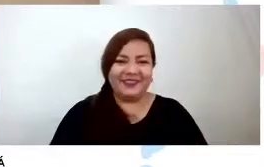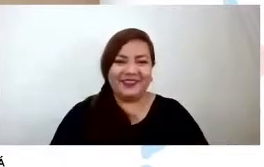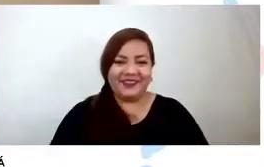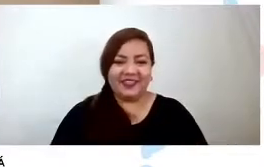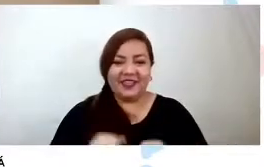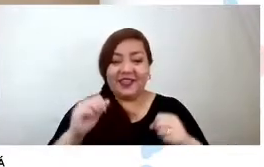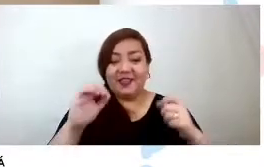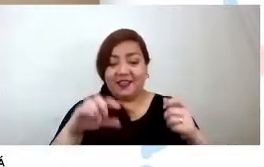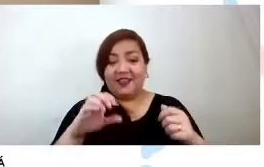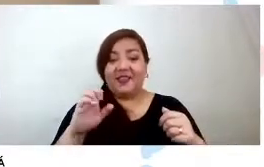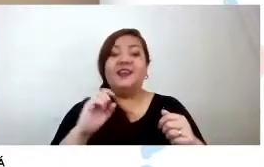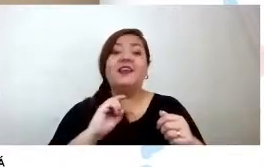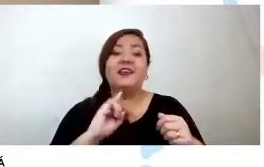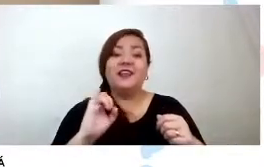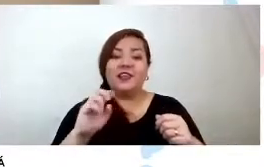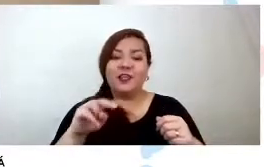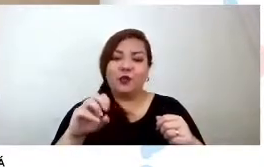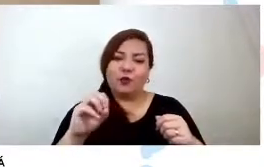equinodérmatas.